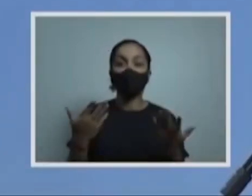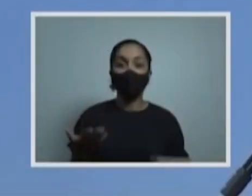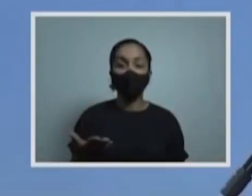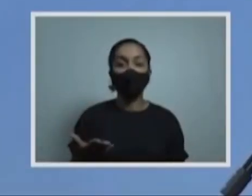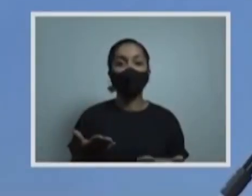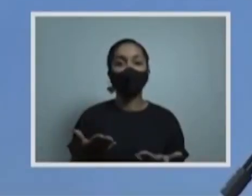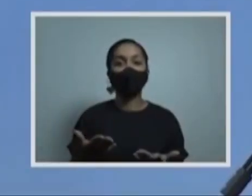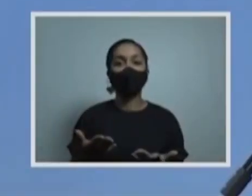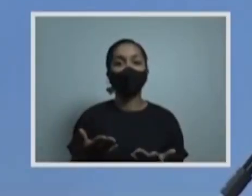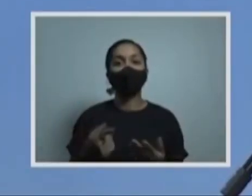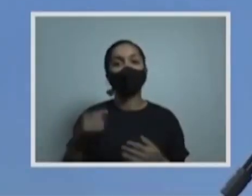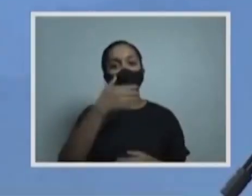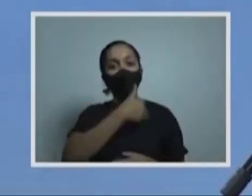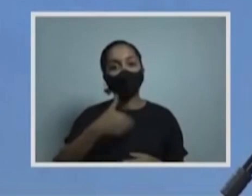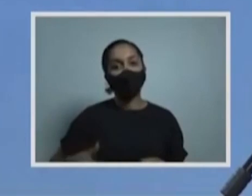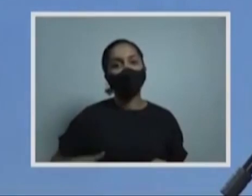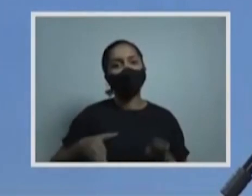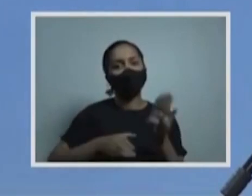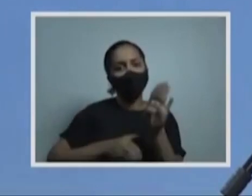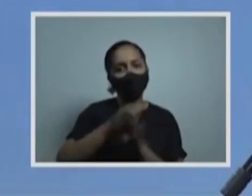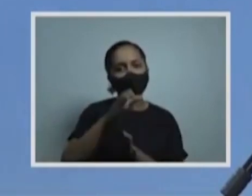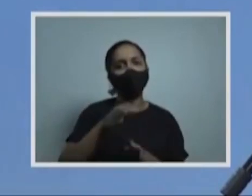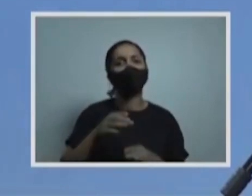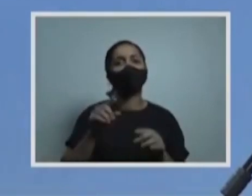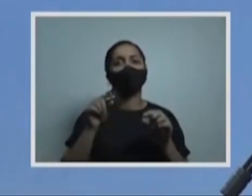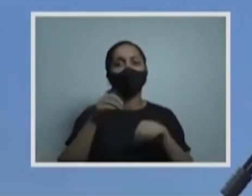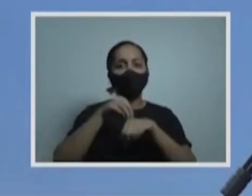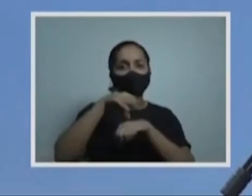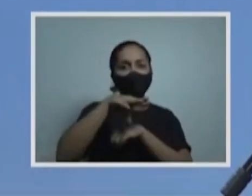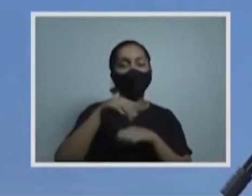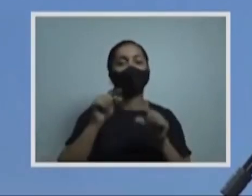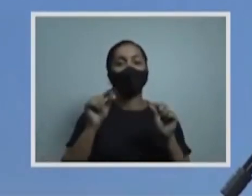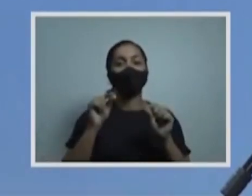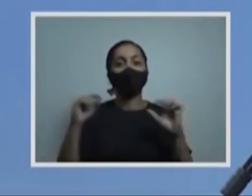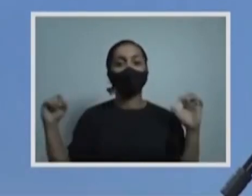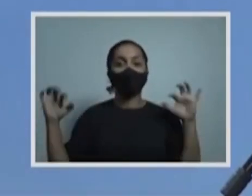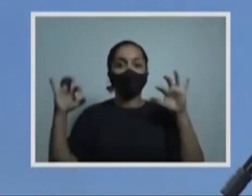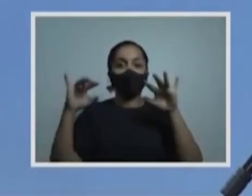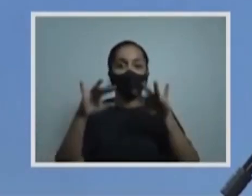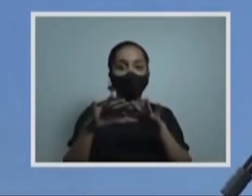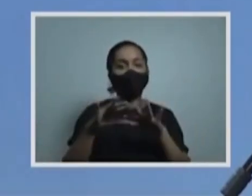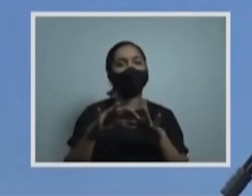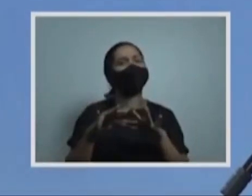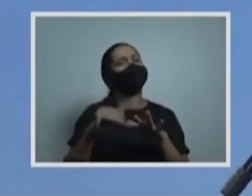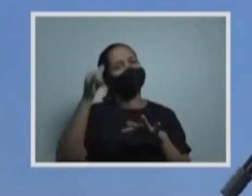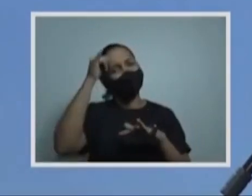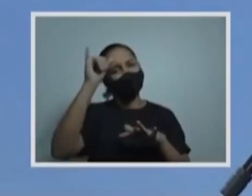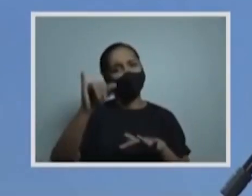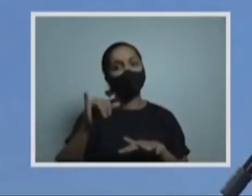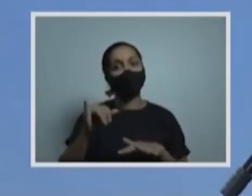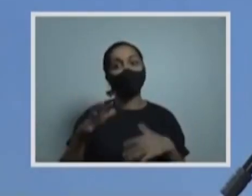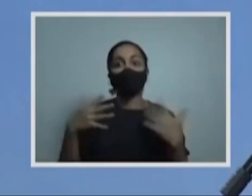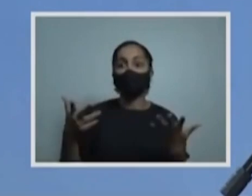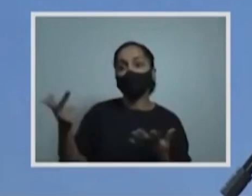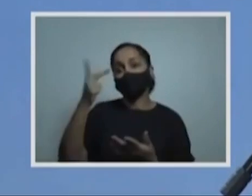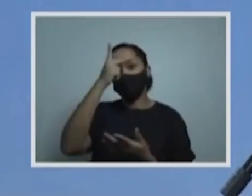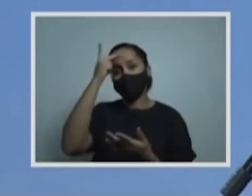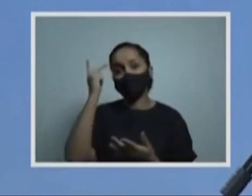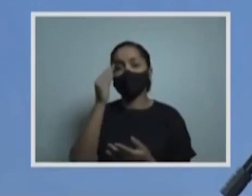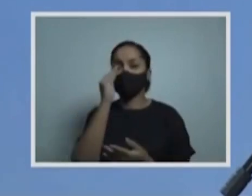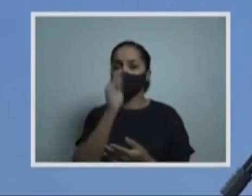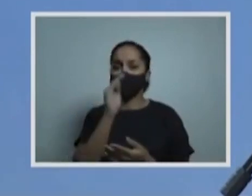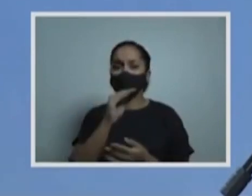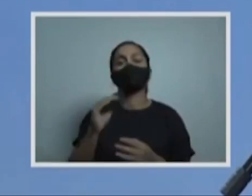El gobierno recomienda, por ejemplo, reducir las aglomeraciones innecesarias. Y la gente sigue haciendo fiestas los fines de